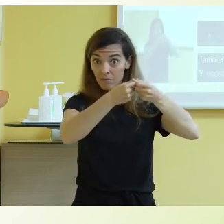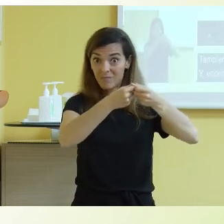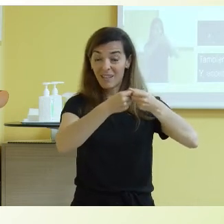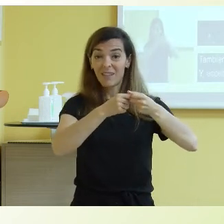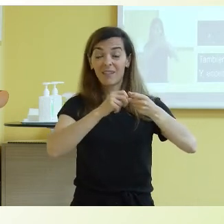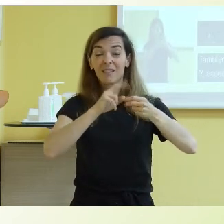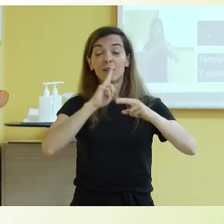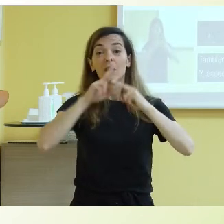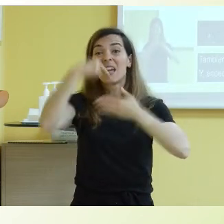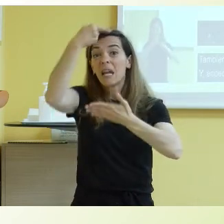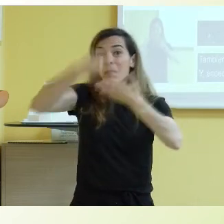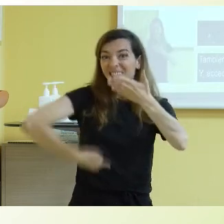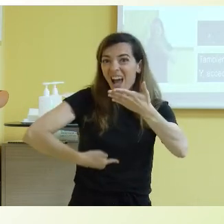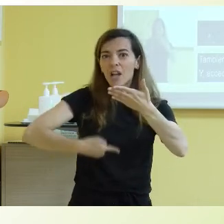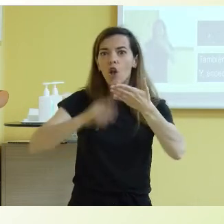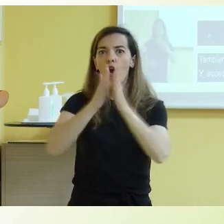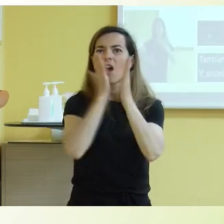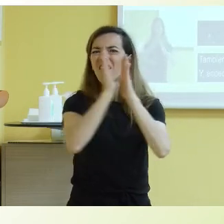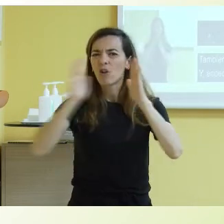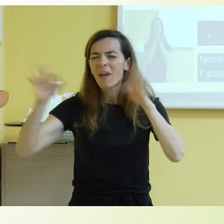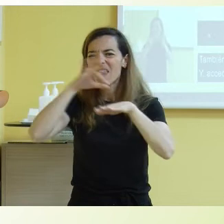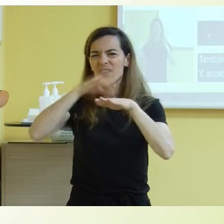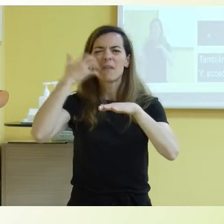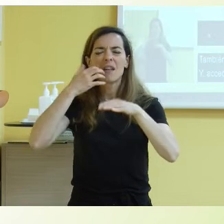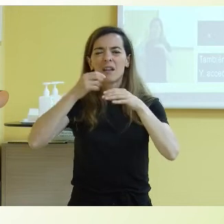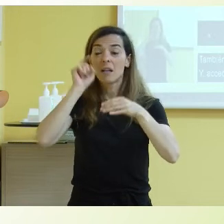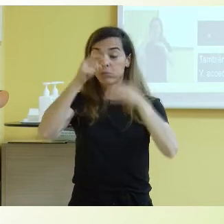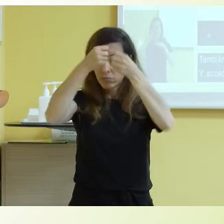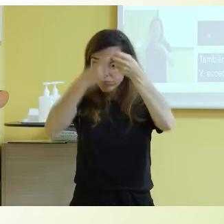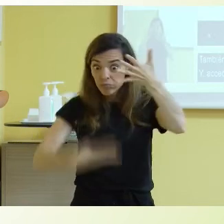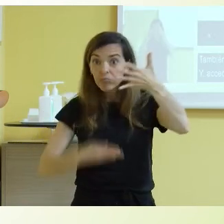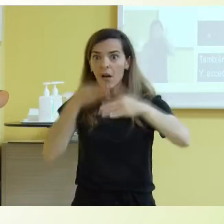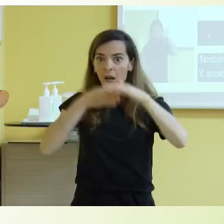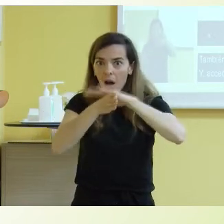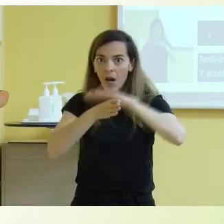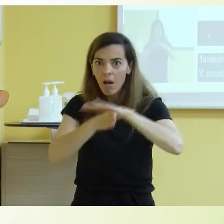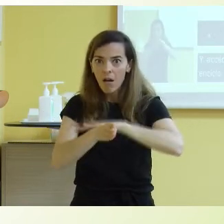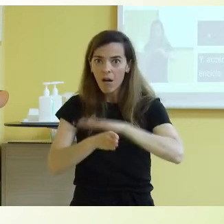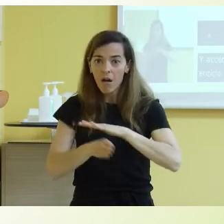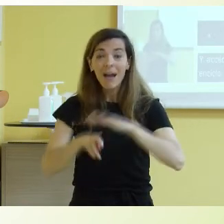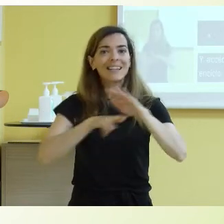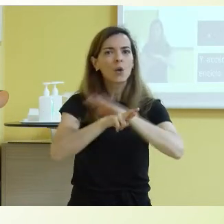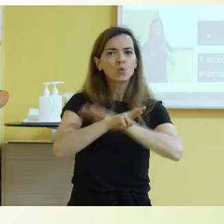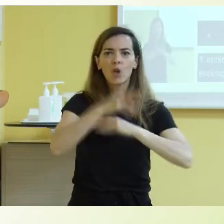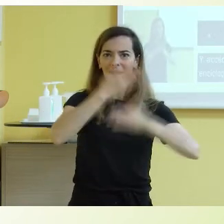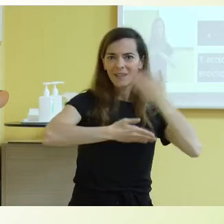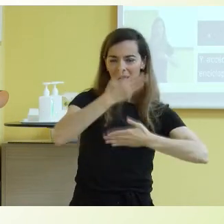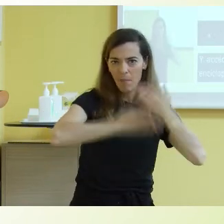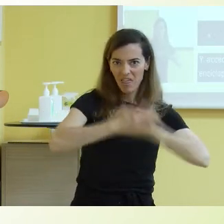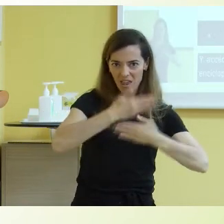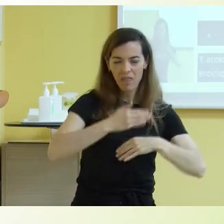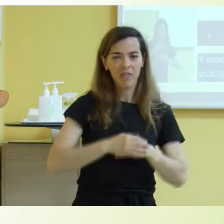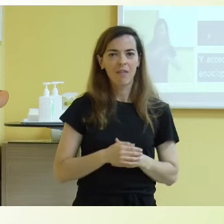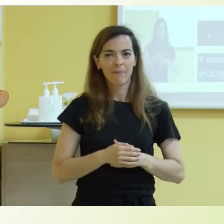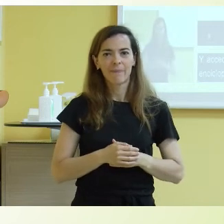inventario, clasificación y enciclopedia de enfermedades raras, tenemos acceso a los recursos de discapacidad, a la enciclopedia y